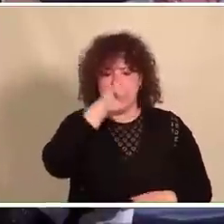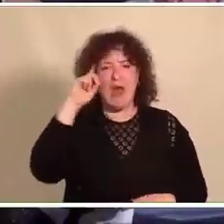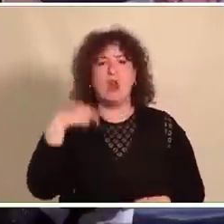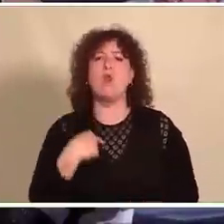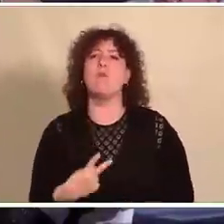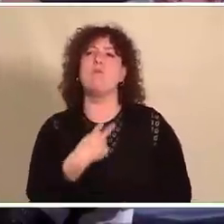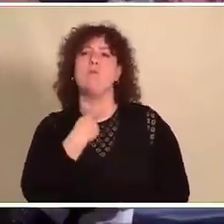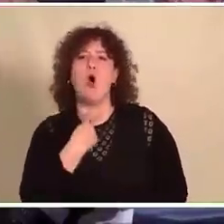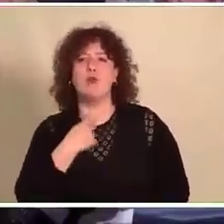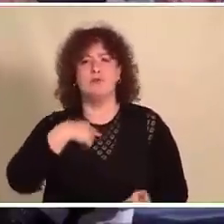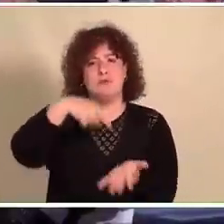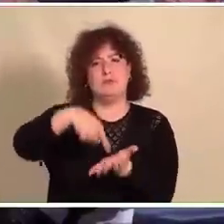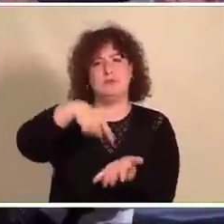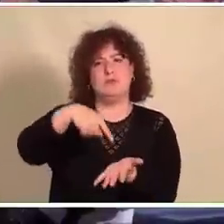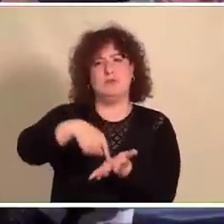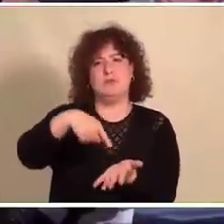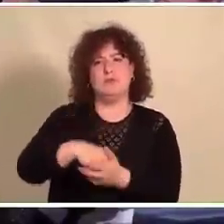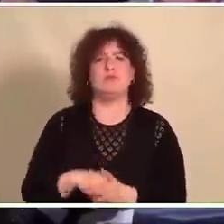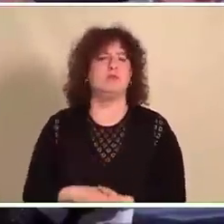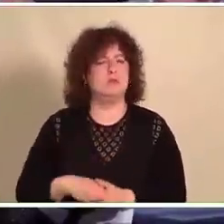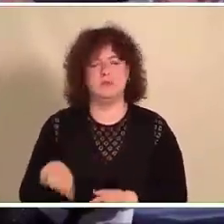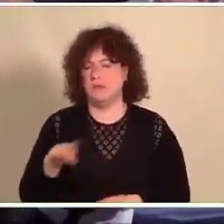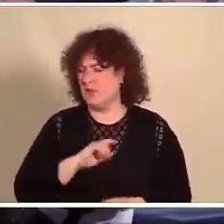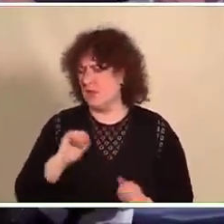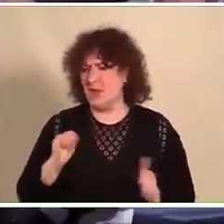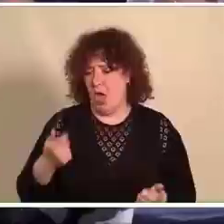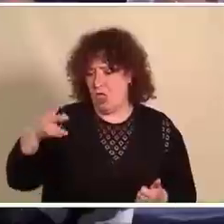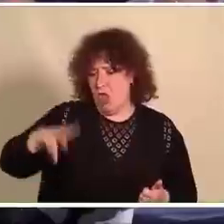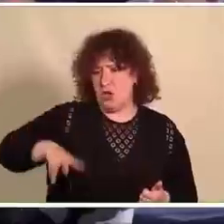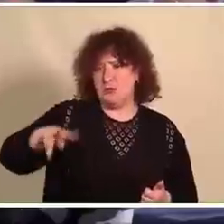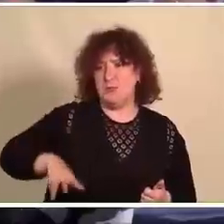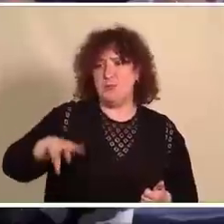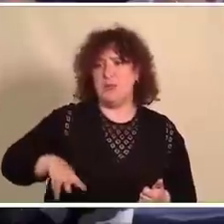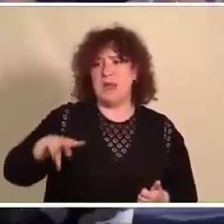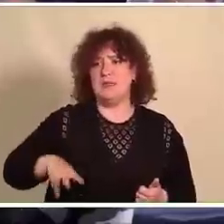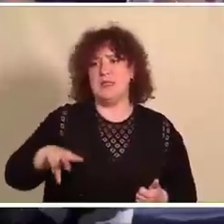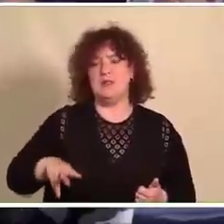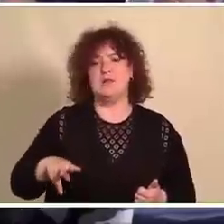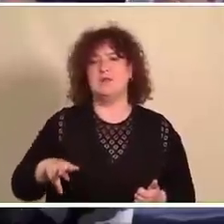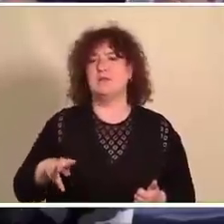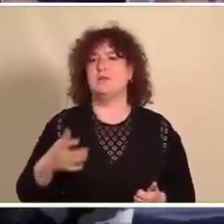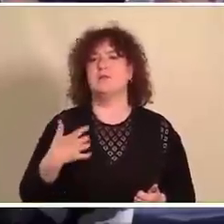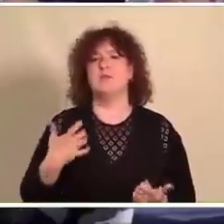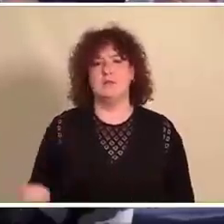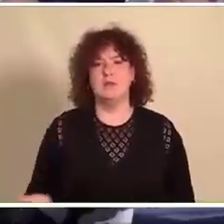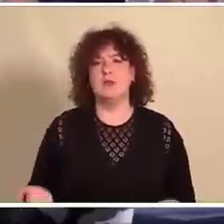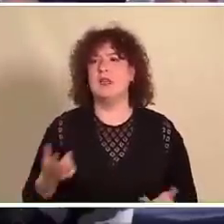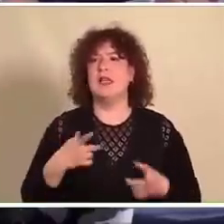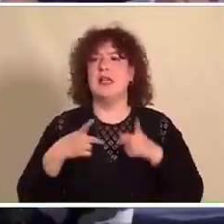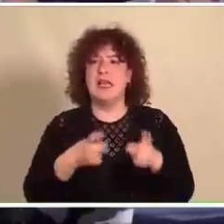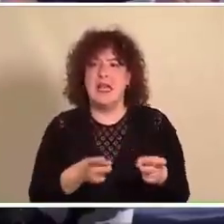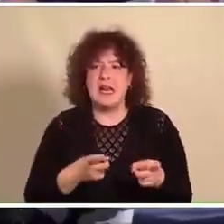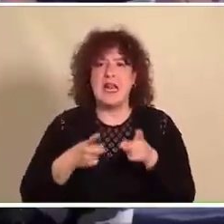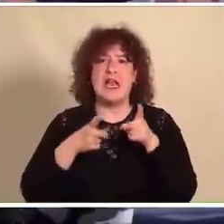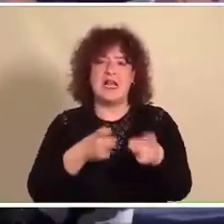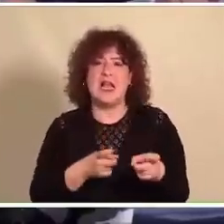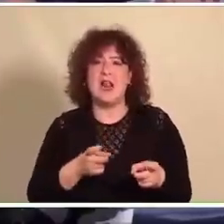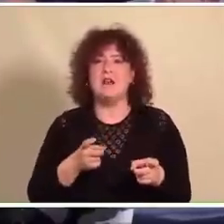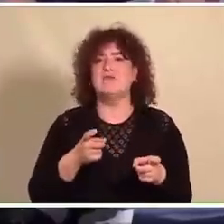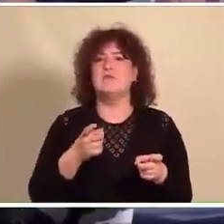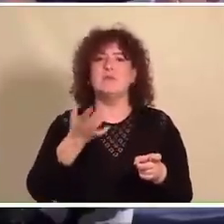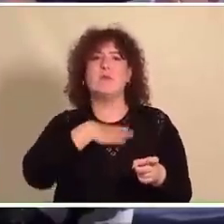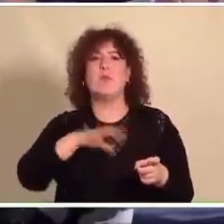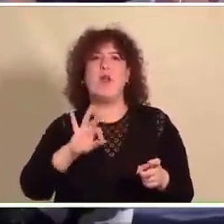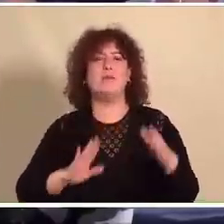escuchado demasiadas veces en los dos últimos meses que la guerra solo separa con más guerra los grandes medios de